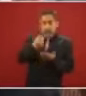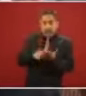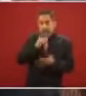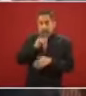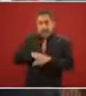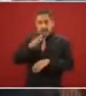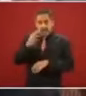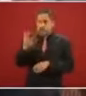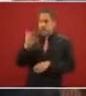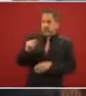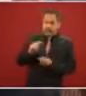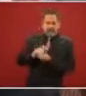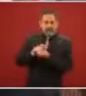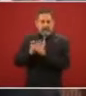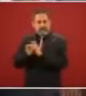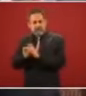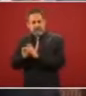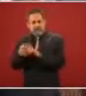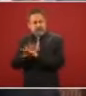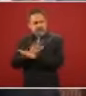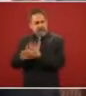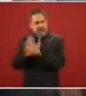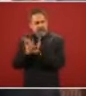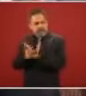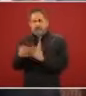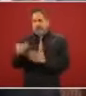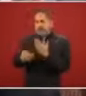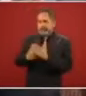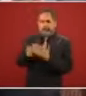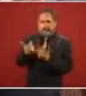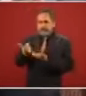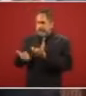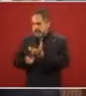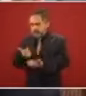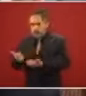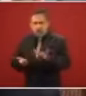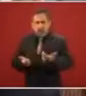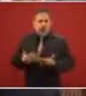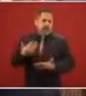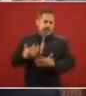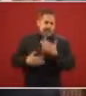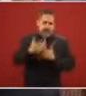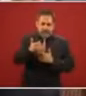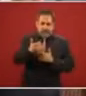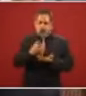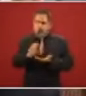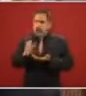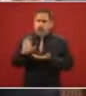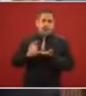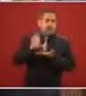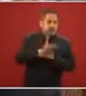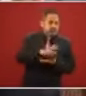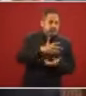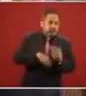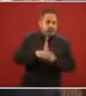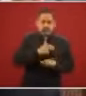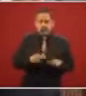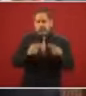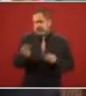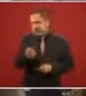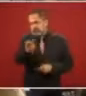4T sea una realidad. Hace falta dinero en el país, hace falta la inversión en el país,